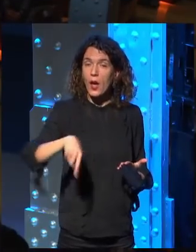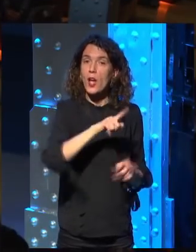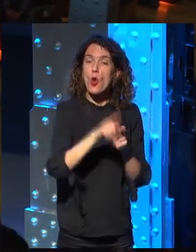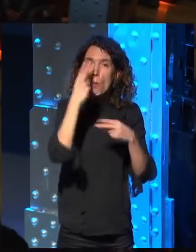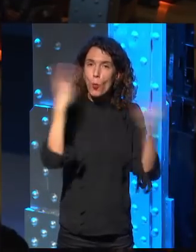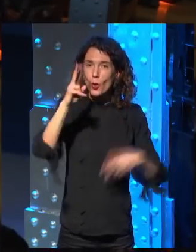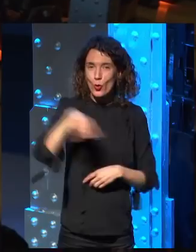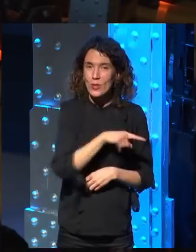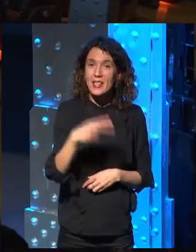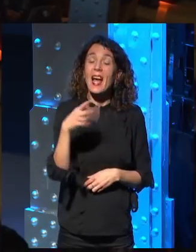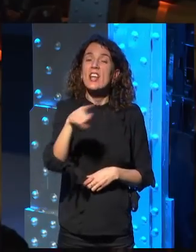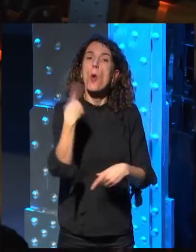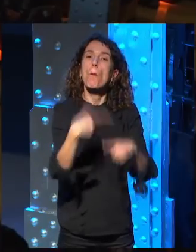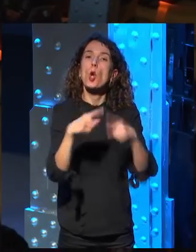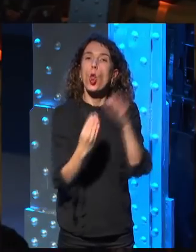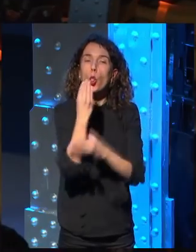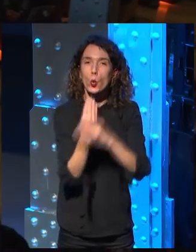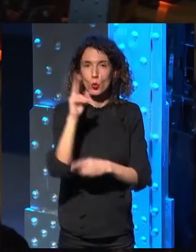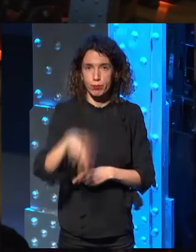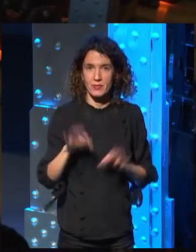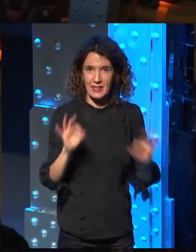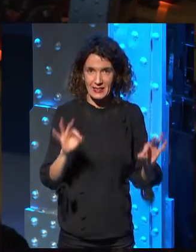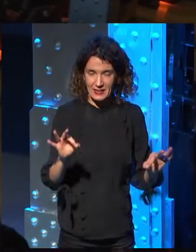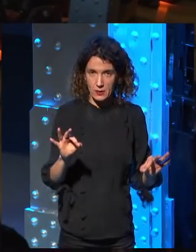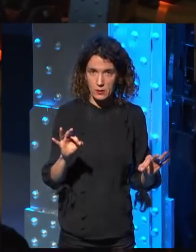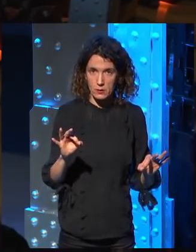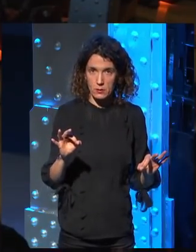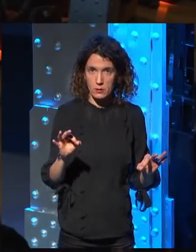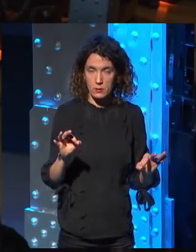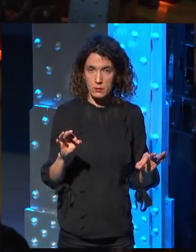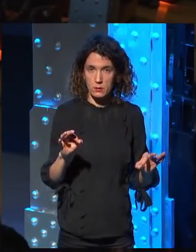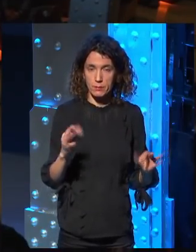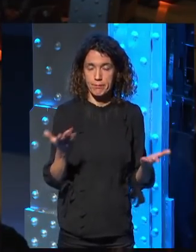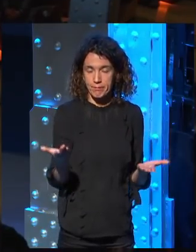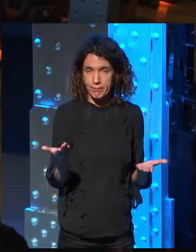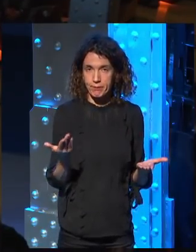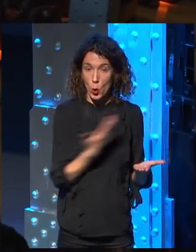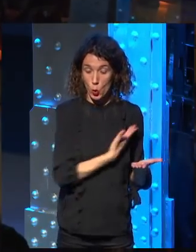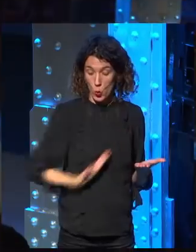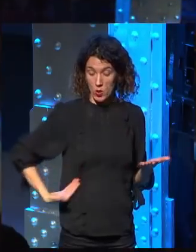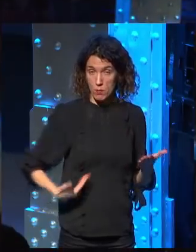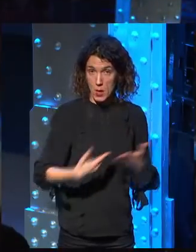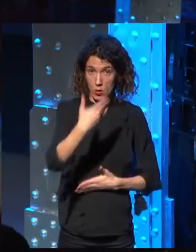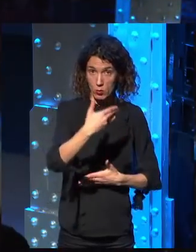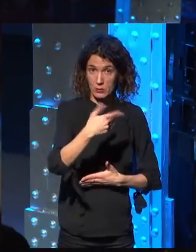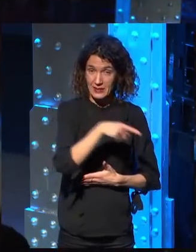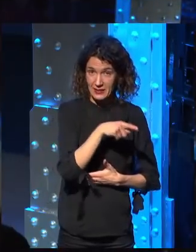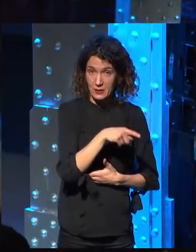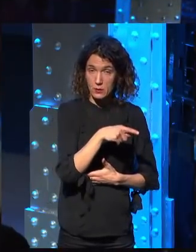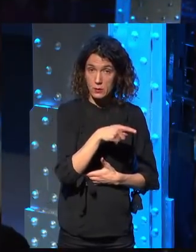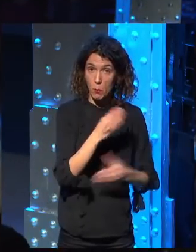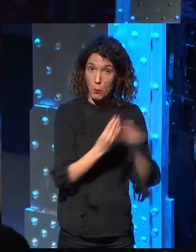eran el público, que ellos eran el producto. Claro, lo que hace el dueño del periódico es que